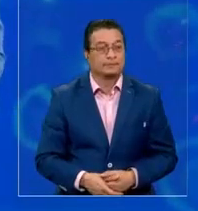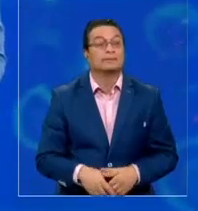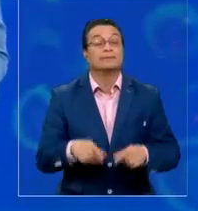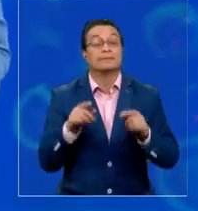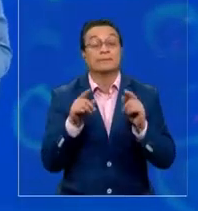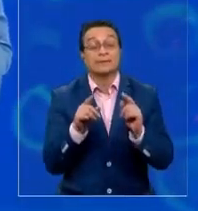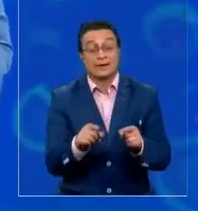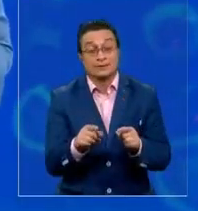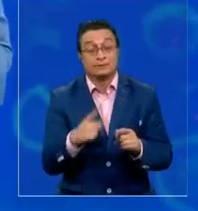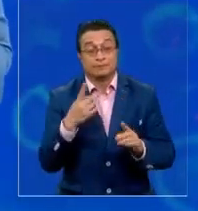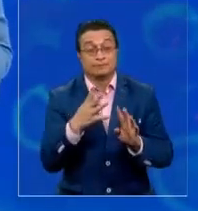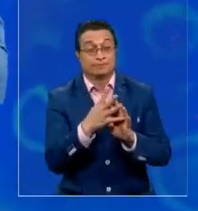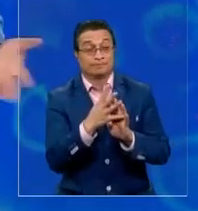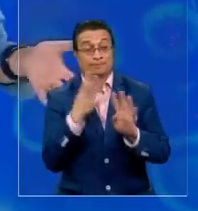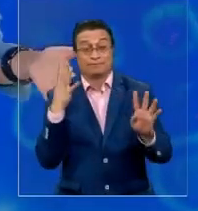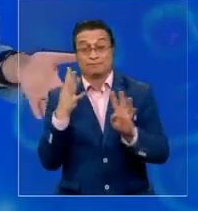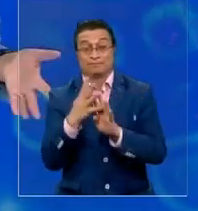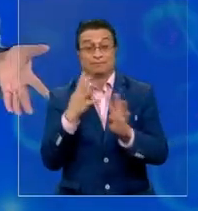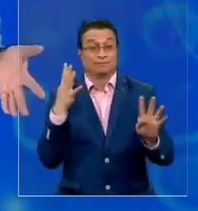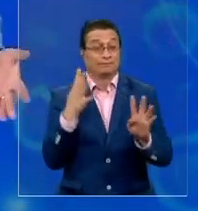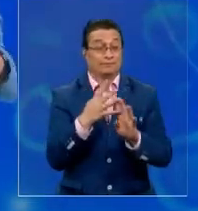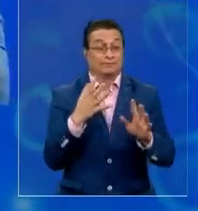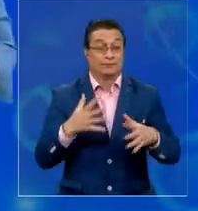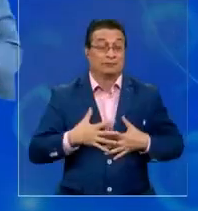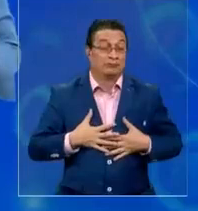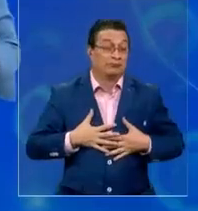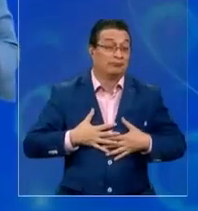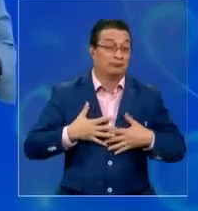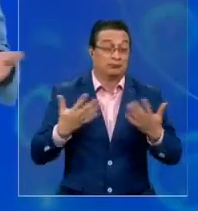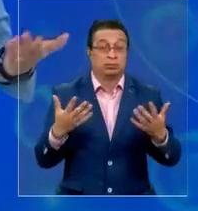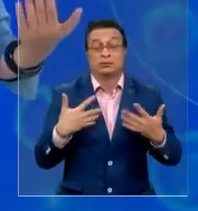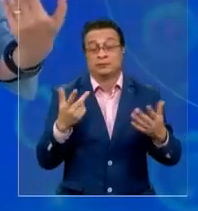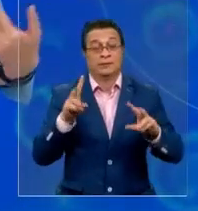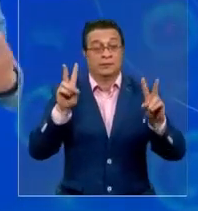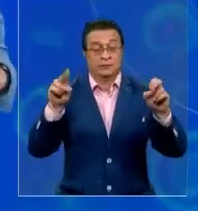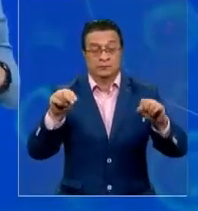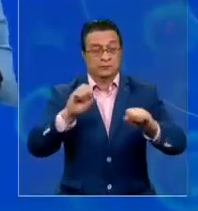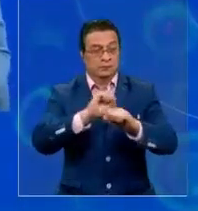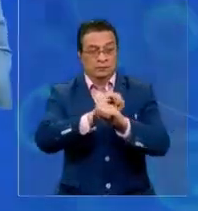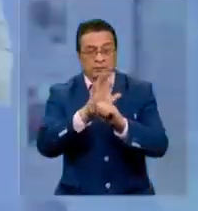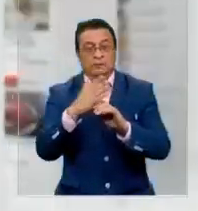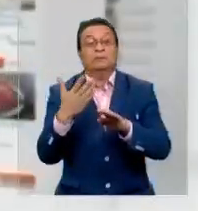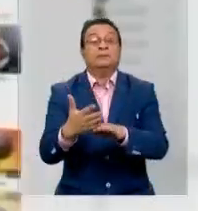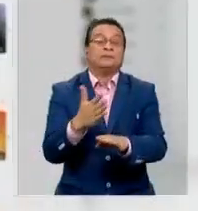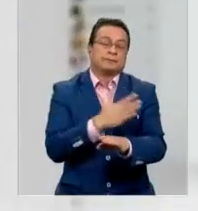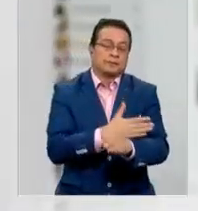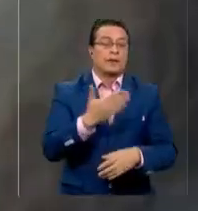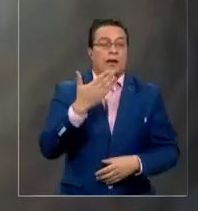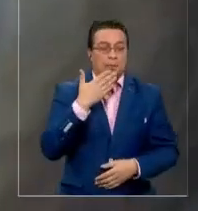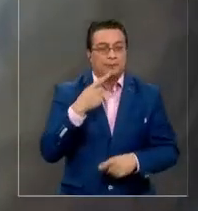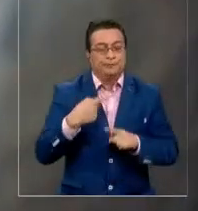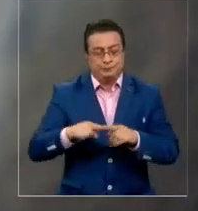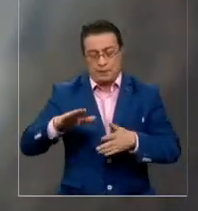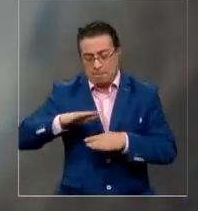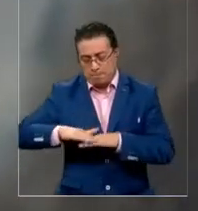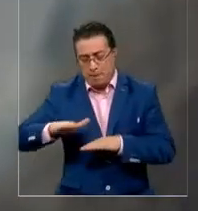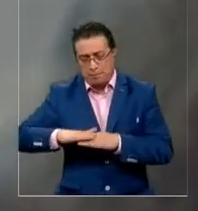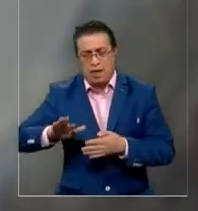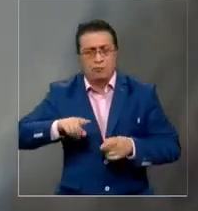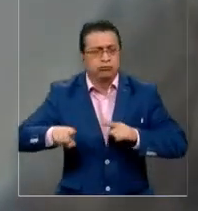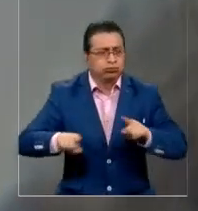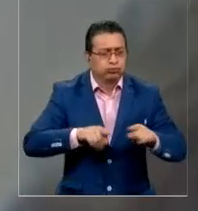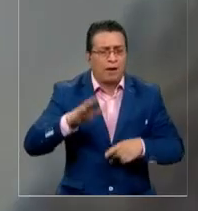Luego de esas filas espantosas que hemos tenido que vivir en el contexto del COVID y mucho antes siempre, todos los papeleos, toda la burocracia,